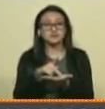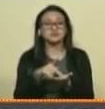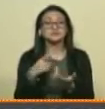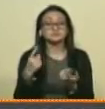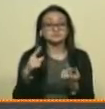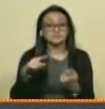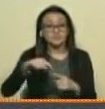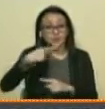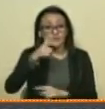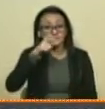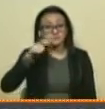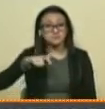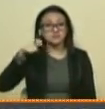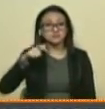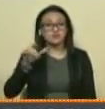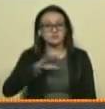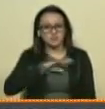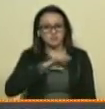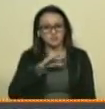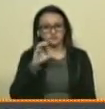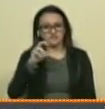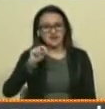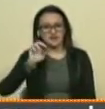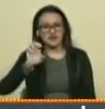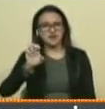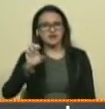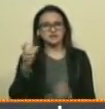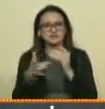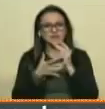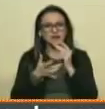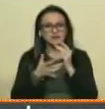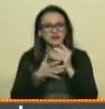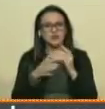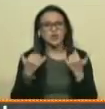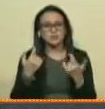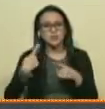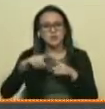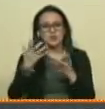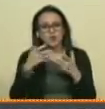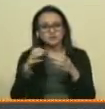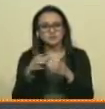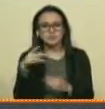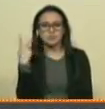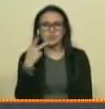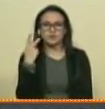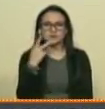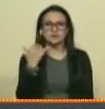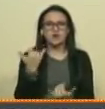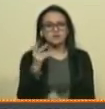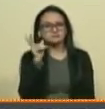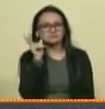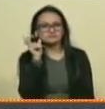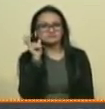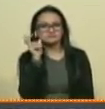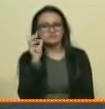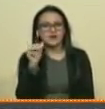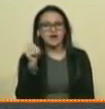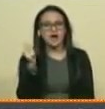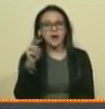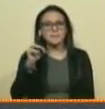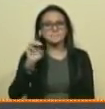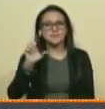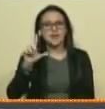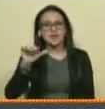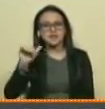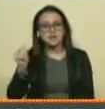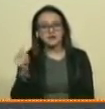los técnicos tanto del Consejo Nacional Electoral como de estas organizaciones con fines políticos. Vamos a escuchar palabras de Amelia Alter,